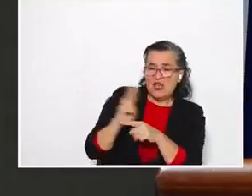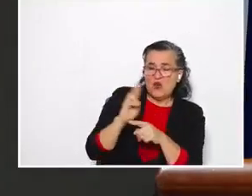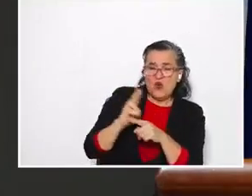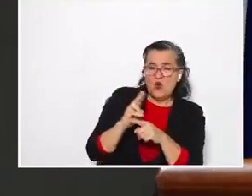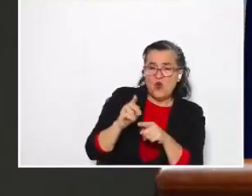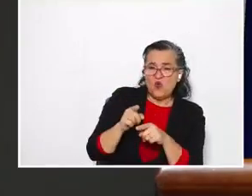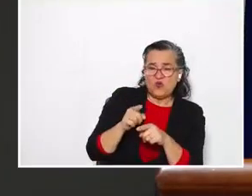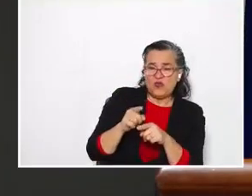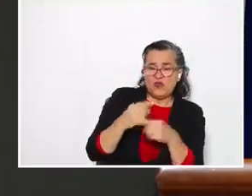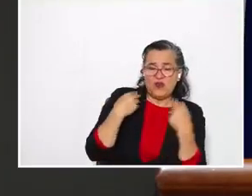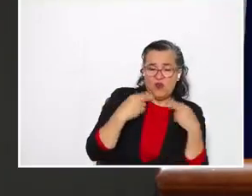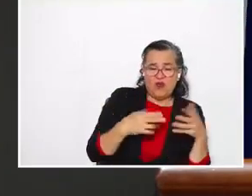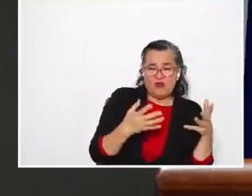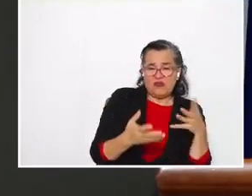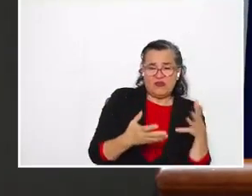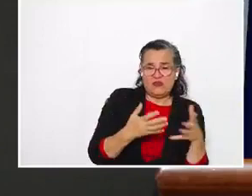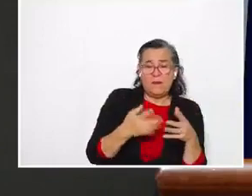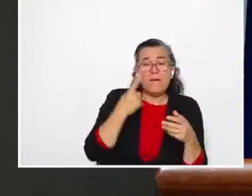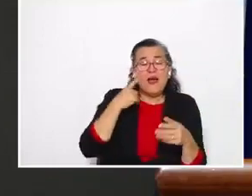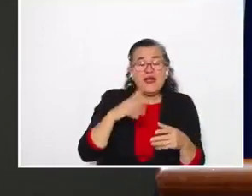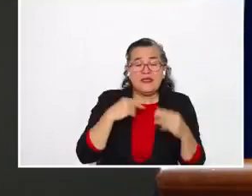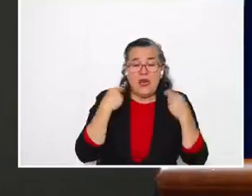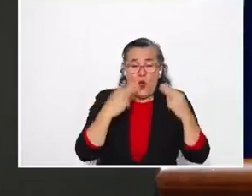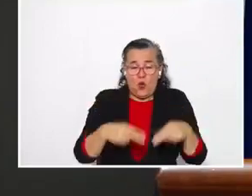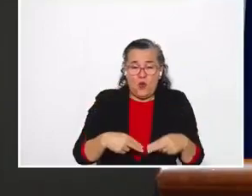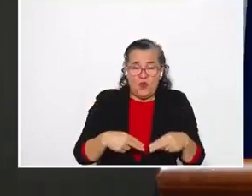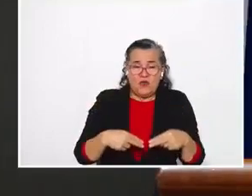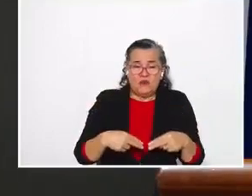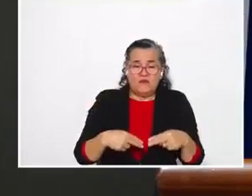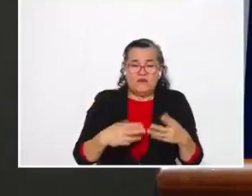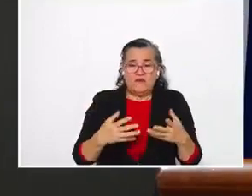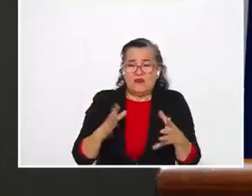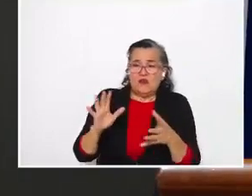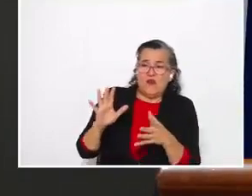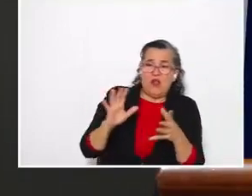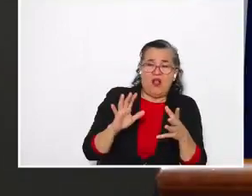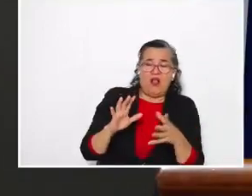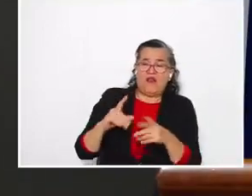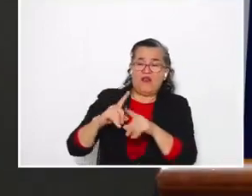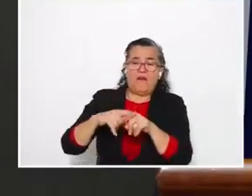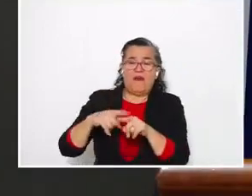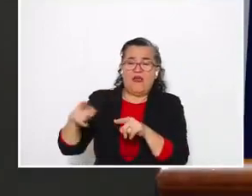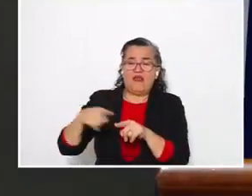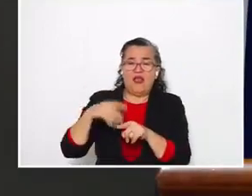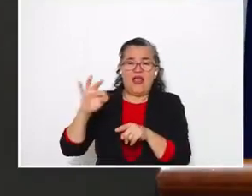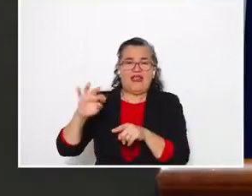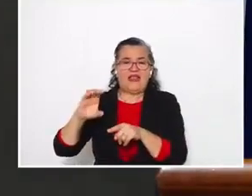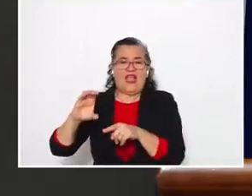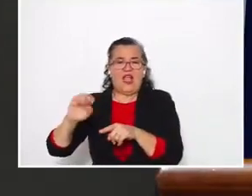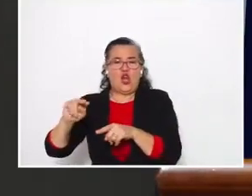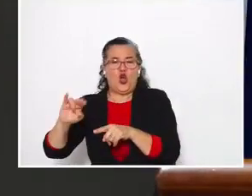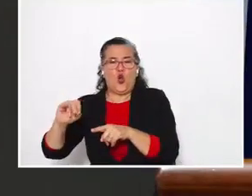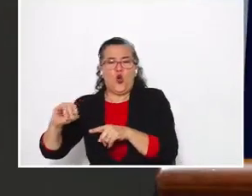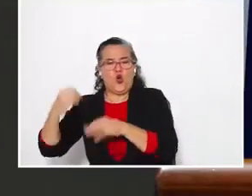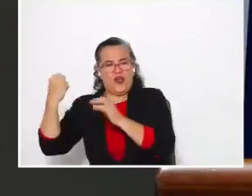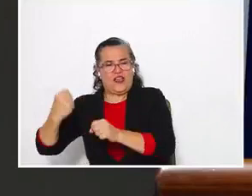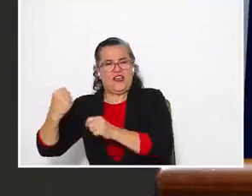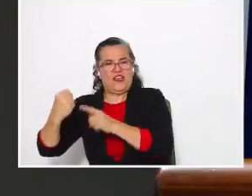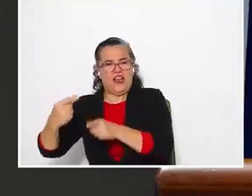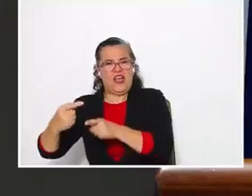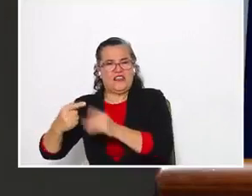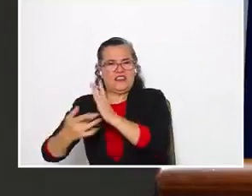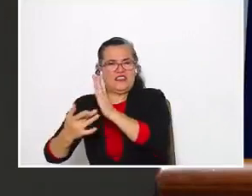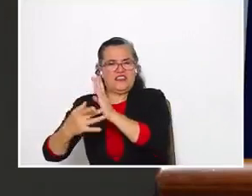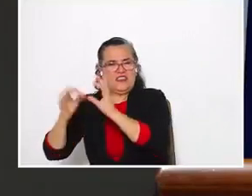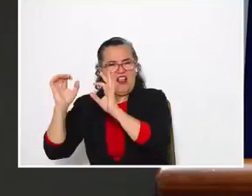planeta parecen estar a merced de la tecnocracia. Y entre los ejemplos más claros se encuentran los productos más